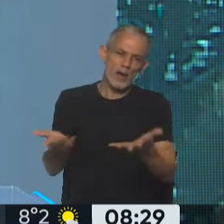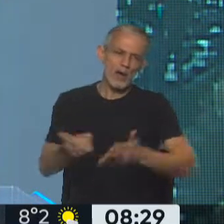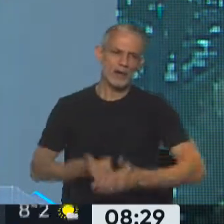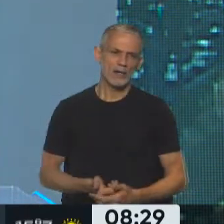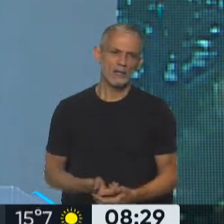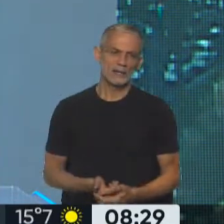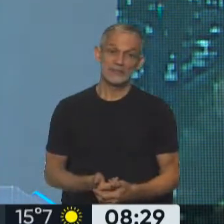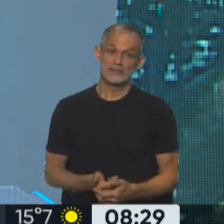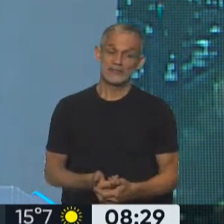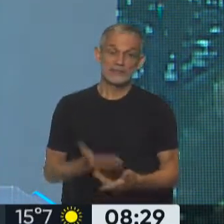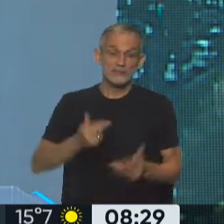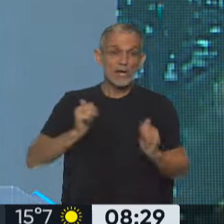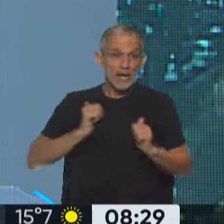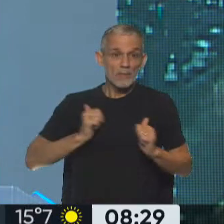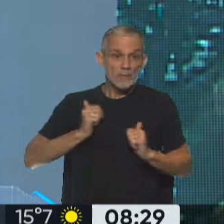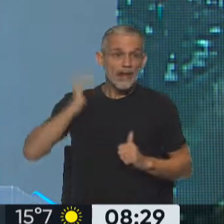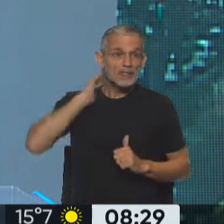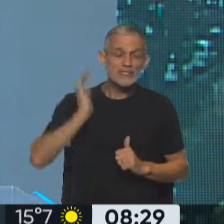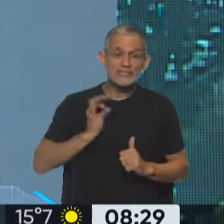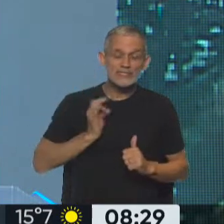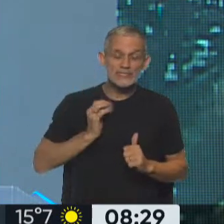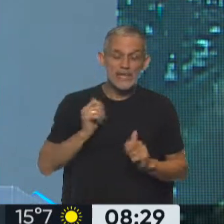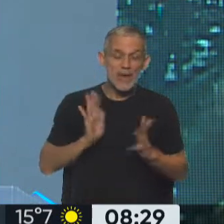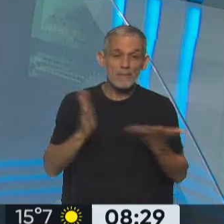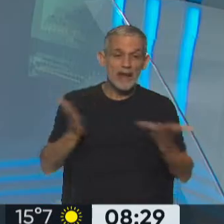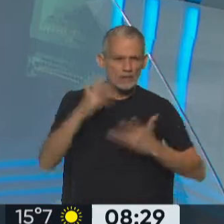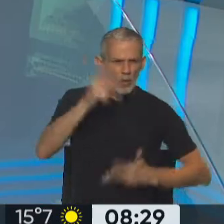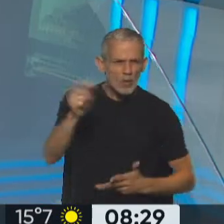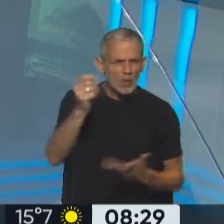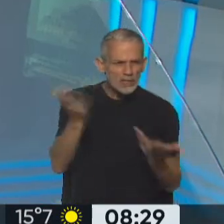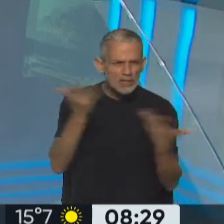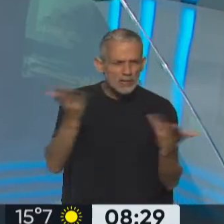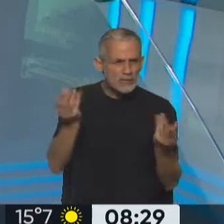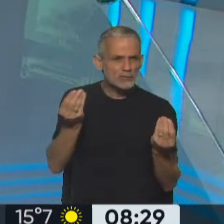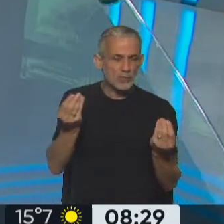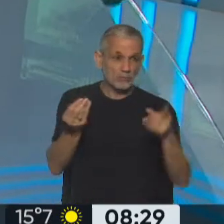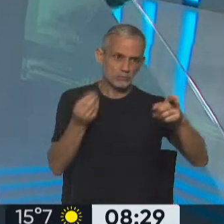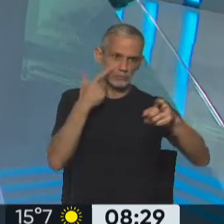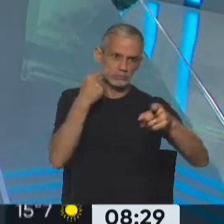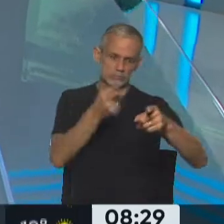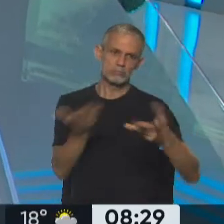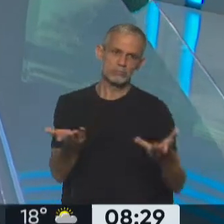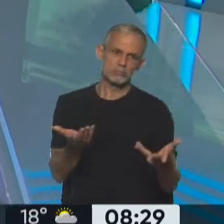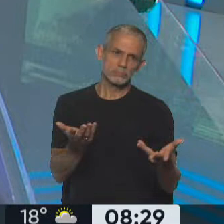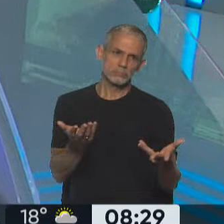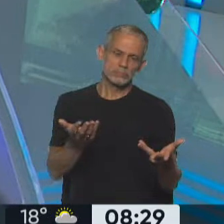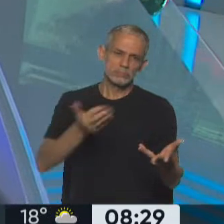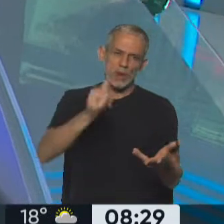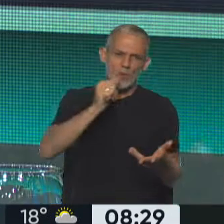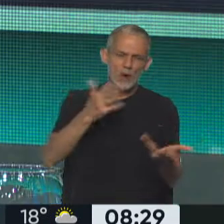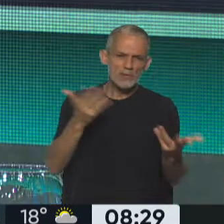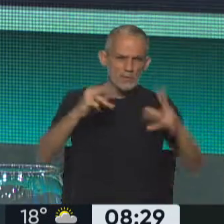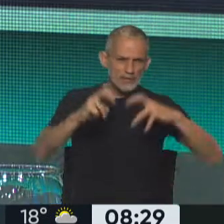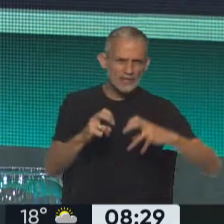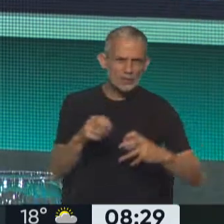seguimos esperando tras 16 años una condena Pero qué pasó a nivel judicial Y eso les quería consultar porque también en el marco de lo que ha sido la causa